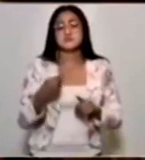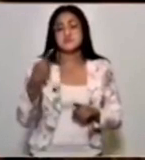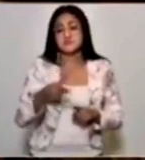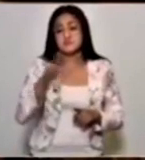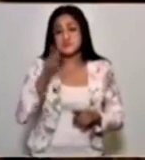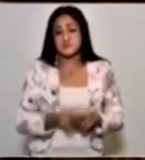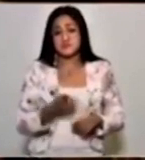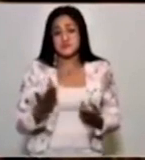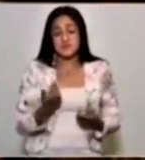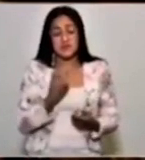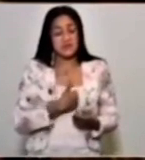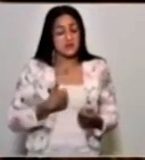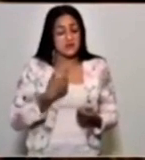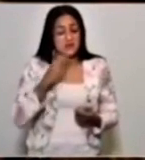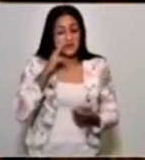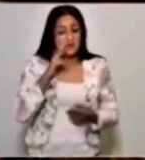Hables es violencia,